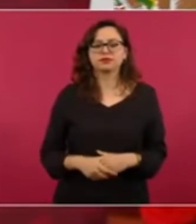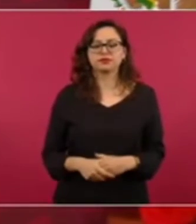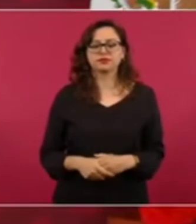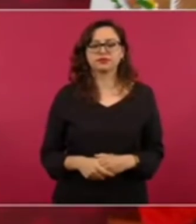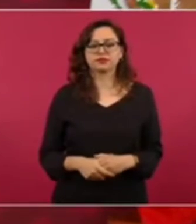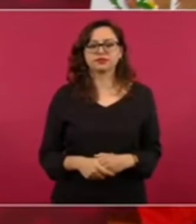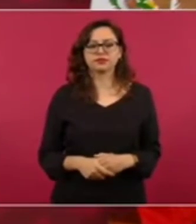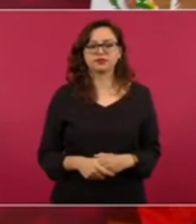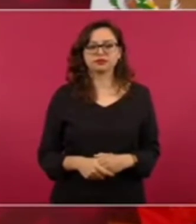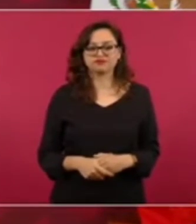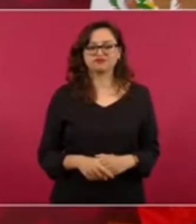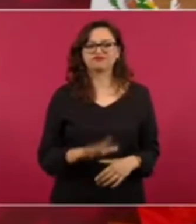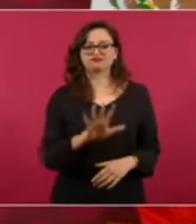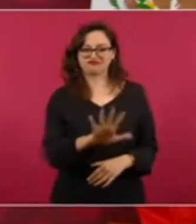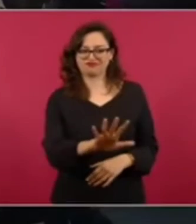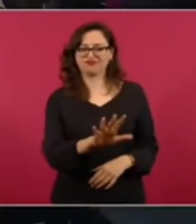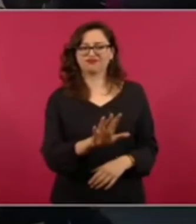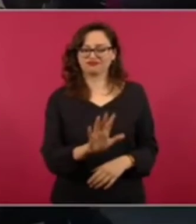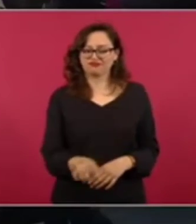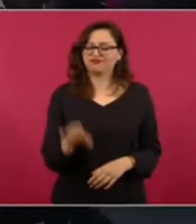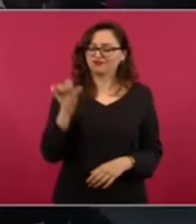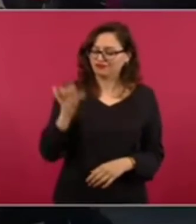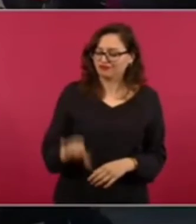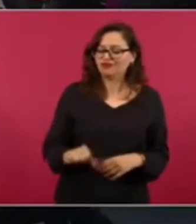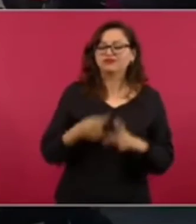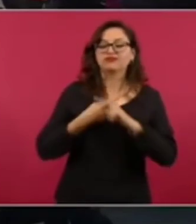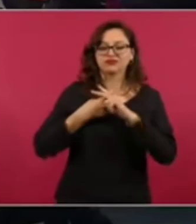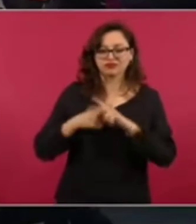No, estamos haciendo la investigación.